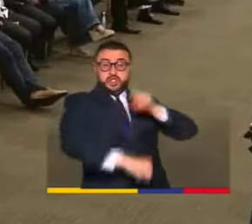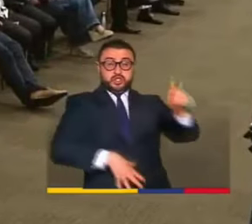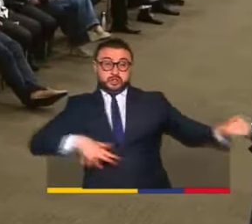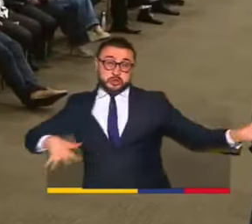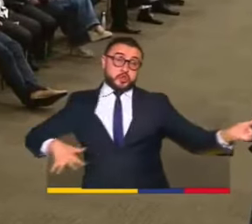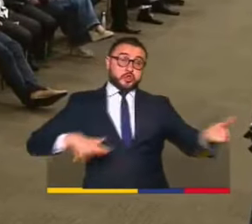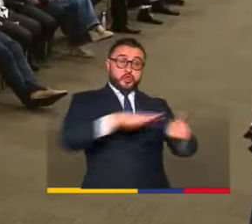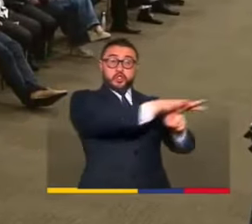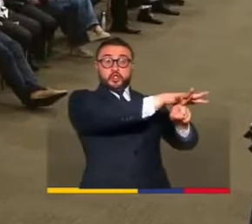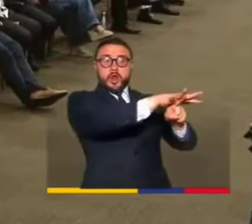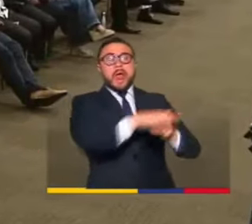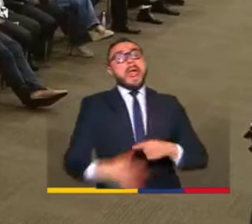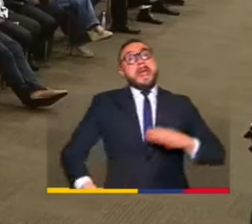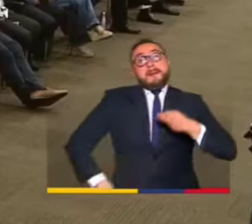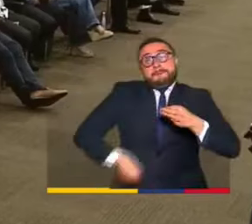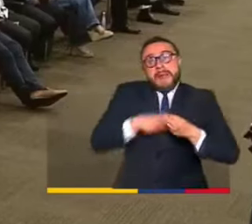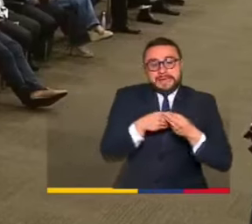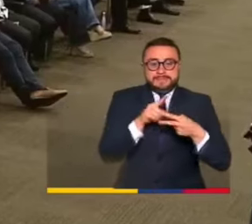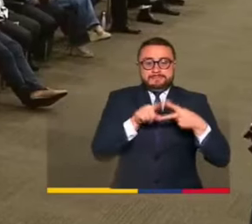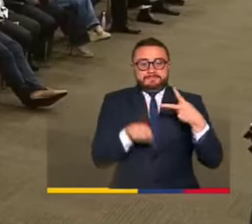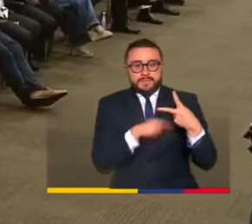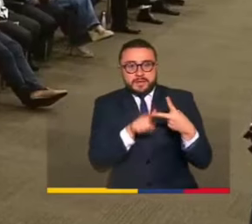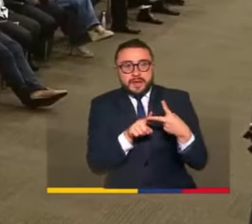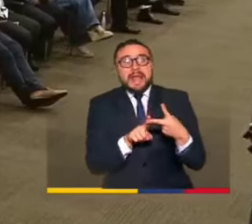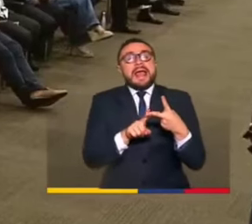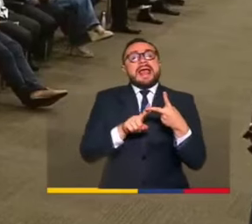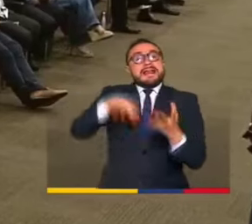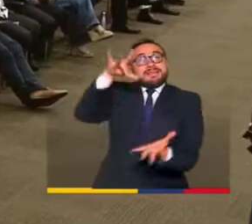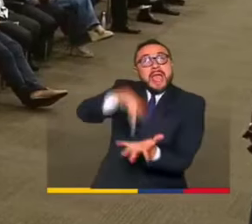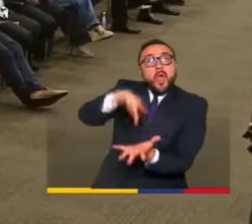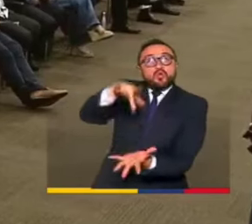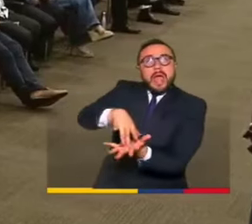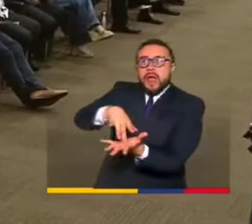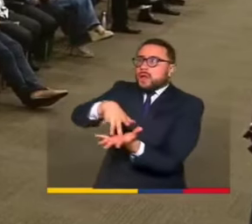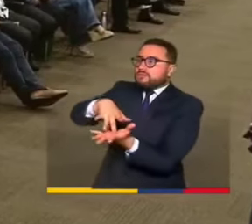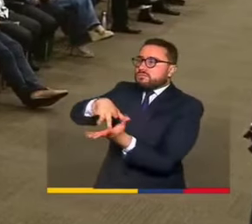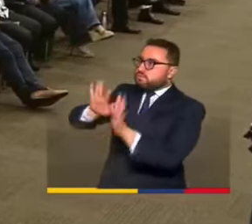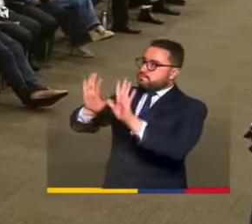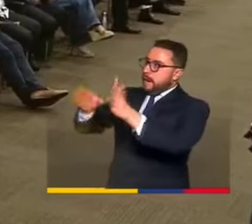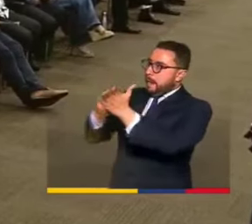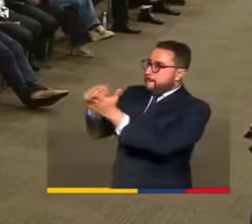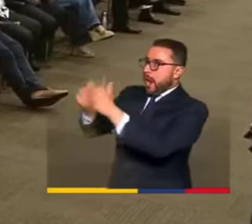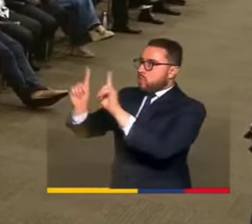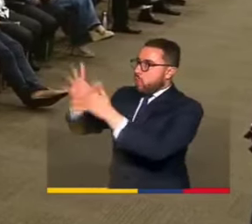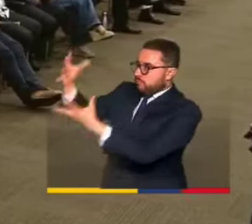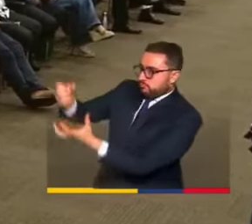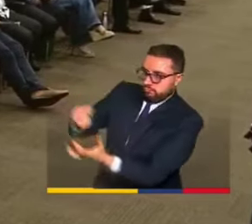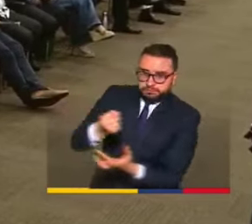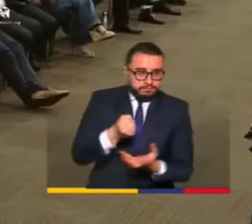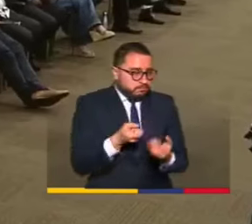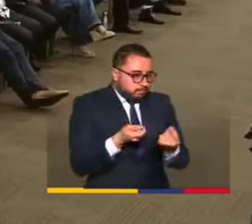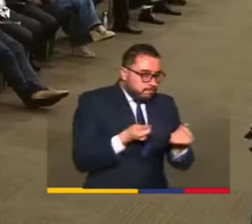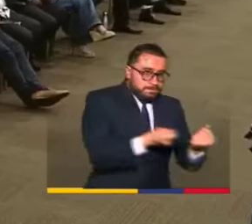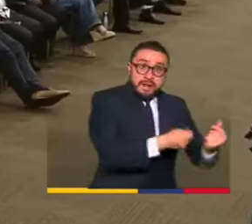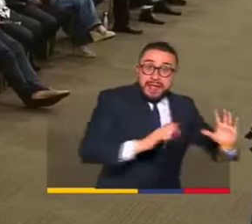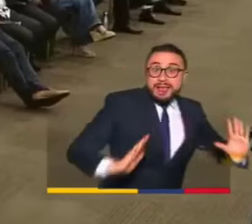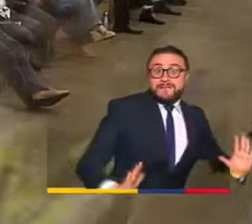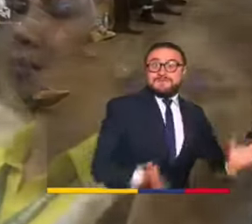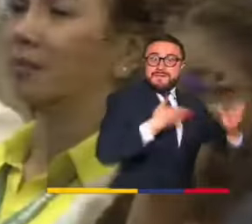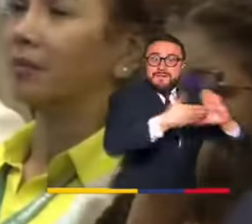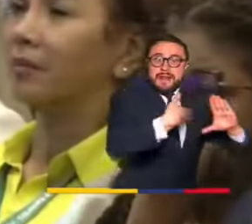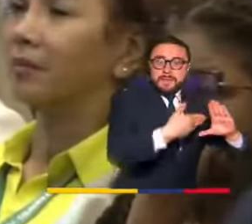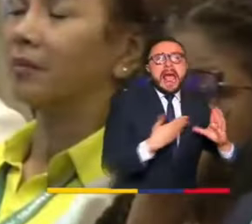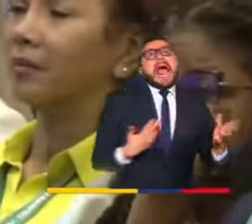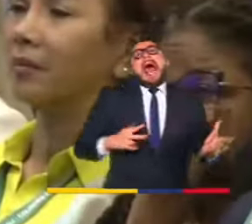cambio de la deuda por acción climática, pasamos a nuevos modos de producción, a un